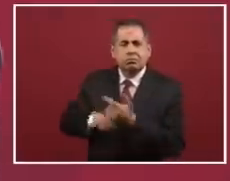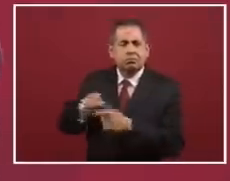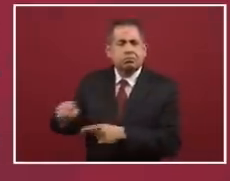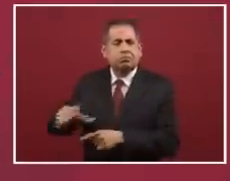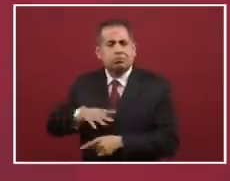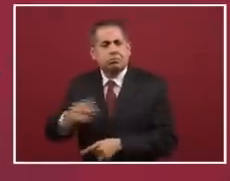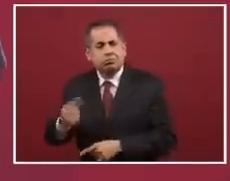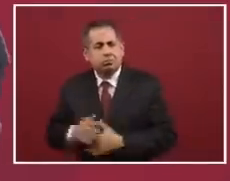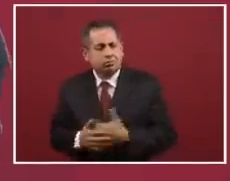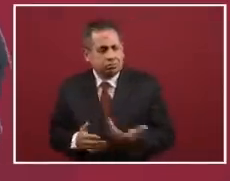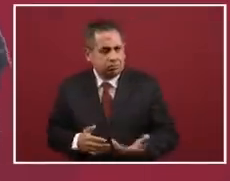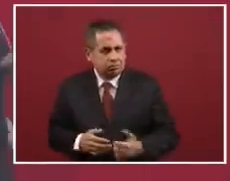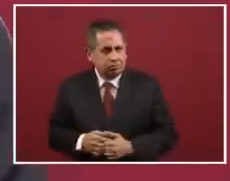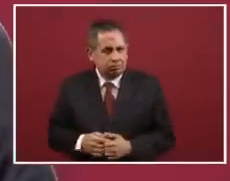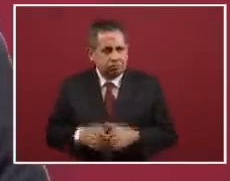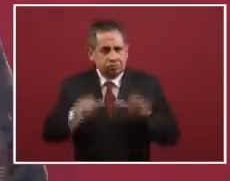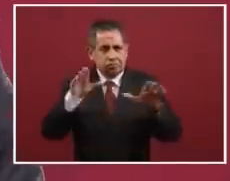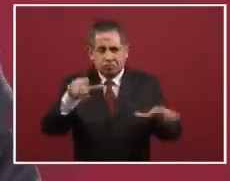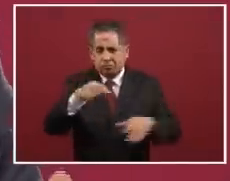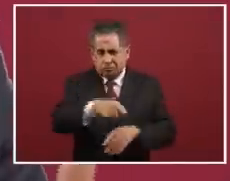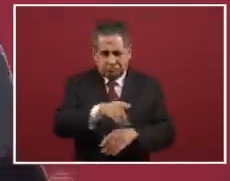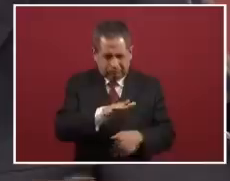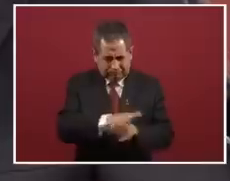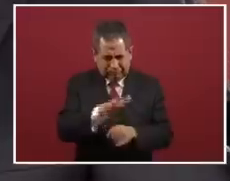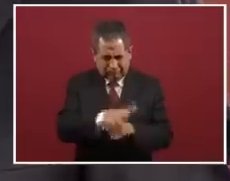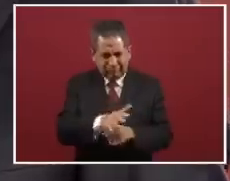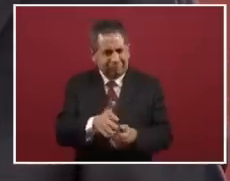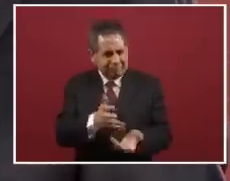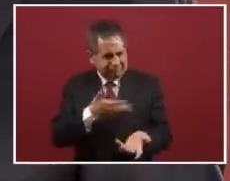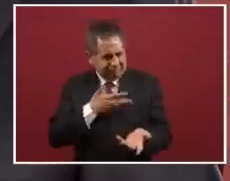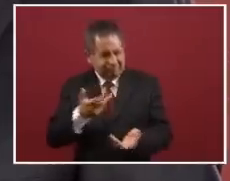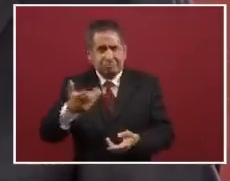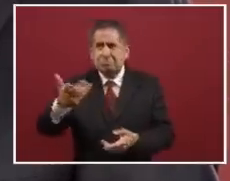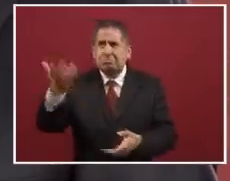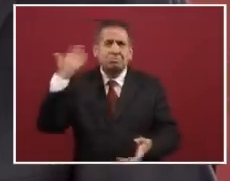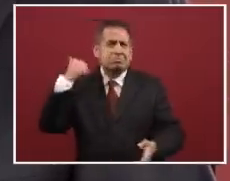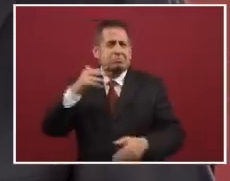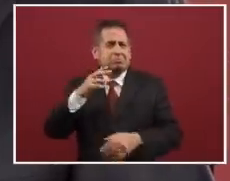existe el aeropuerto, cuando es una zona